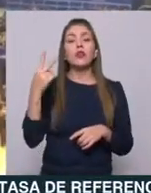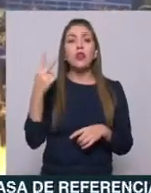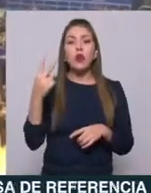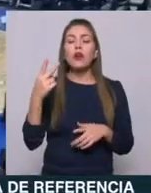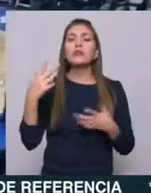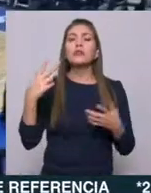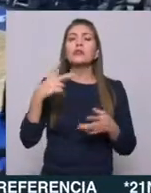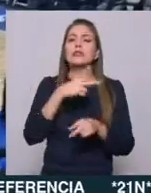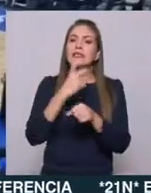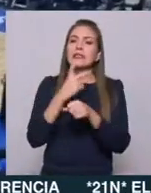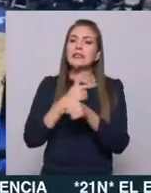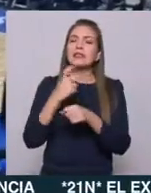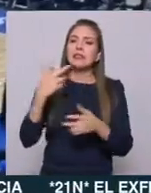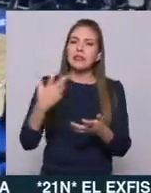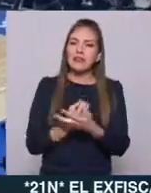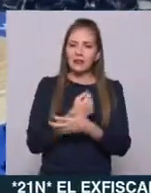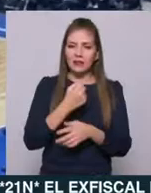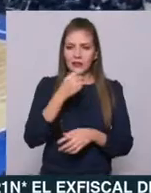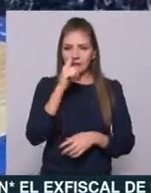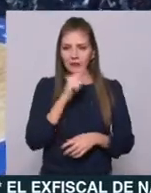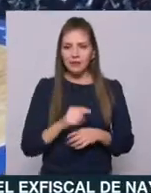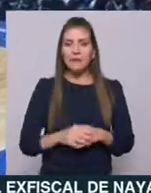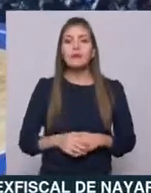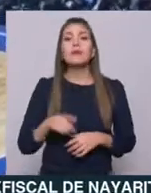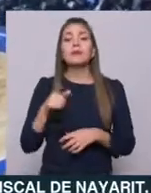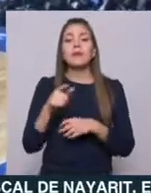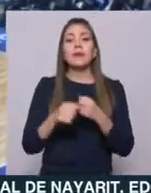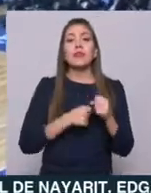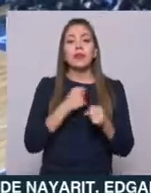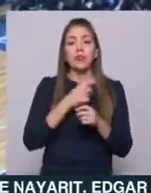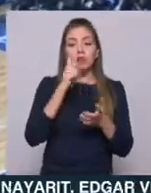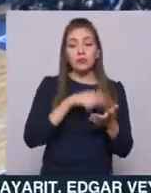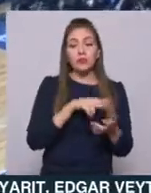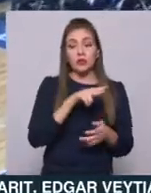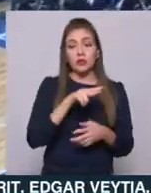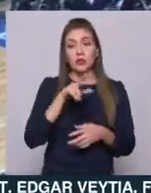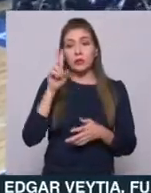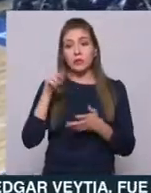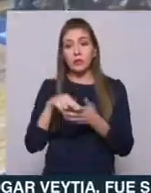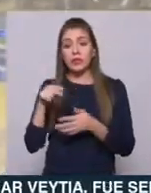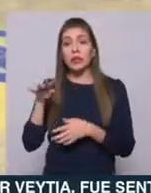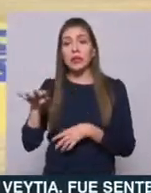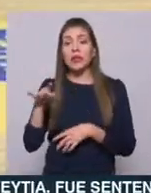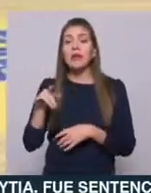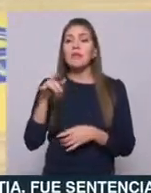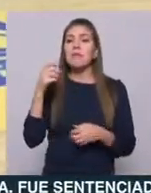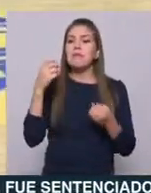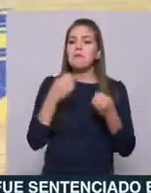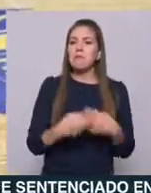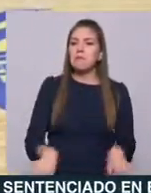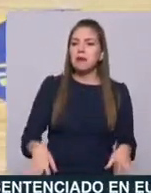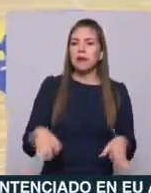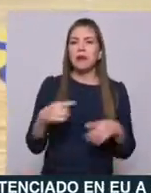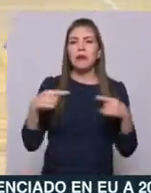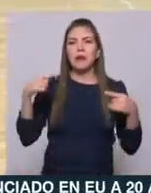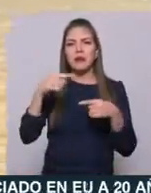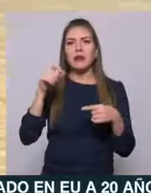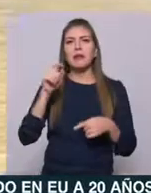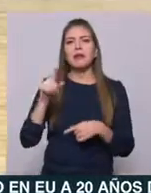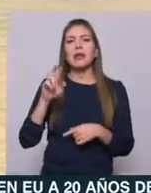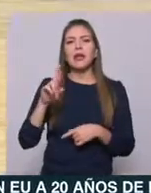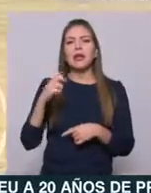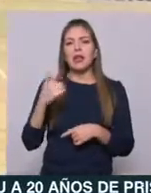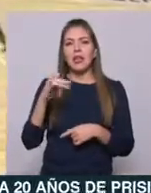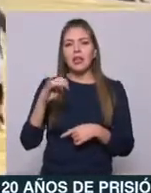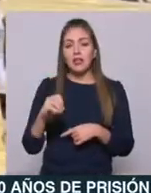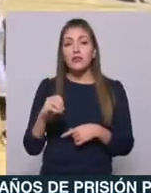subcampeones. La última edición, la del 2018-2019, perdieron la final ante Fuerza Regia. El día de hoy están enfrentando a